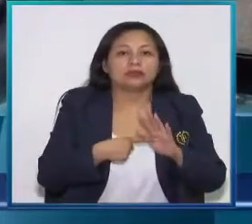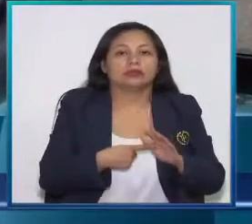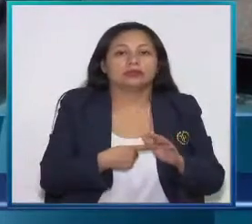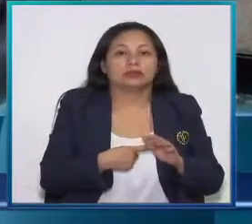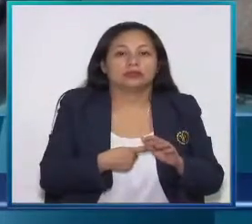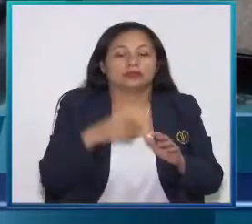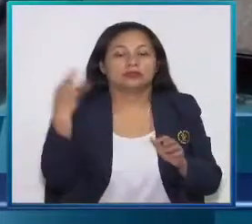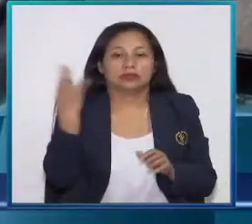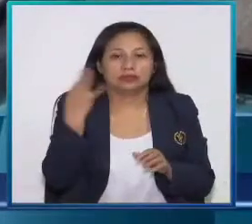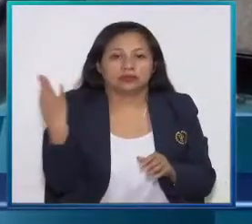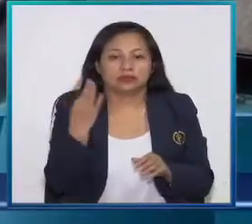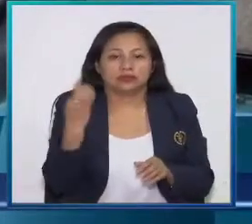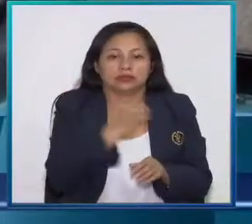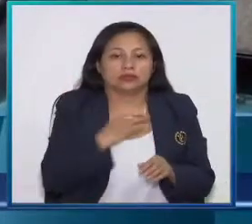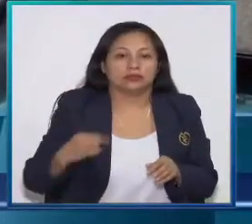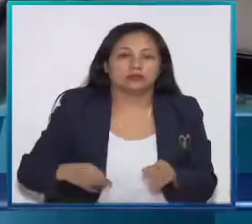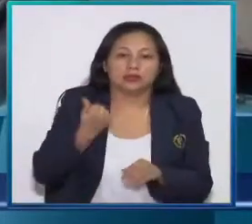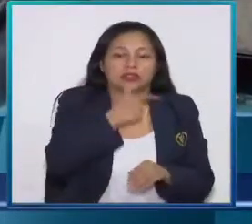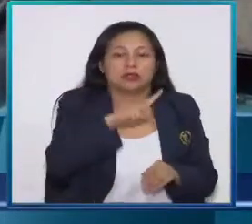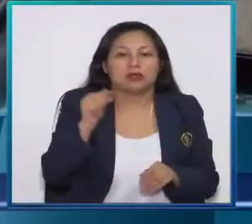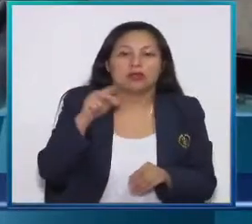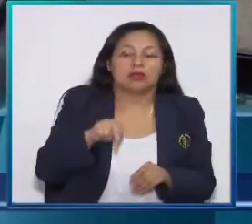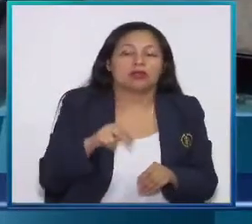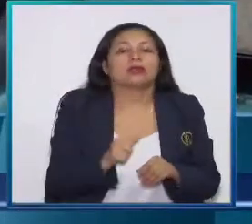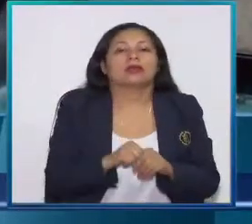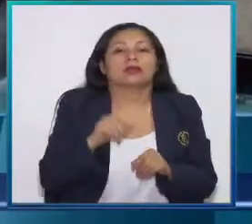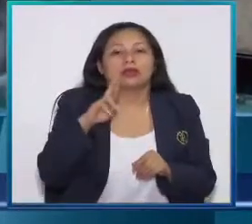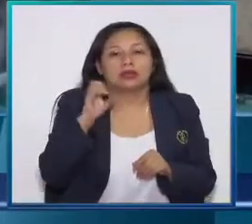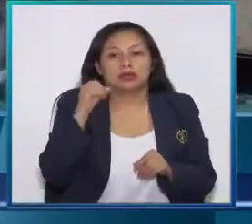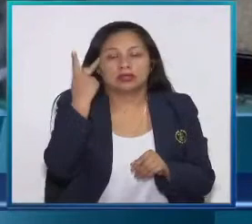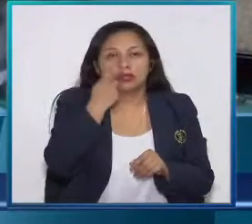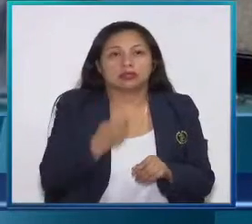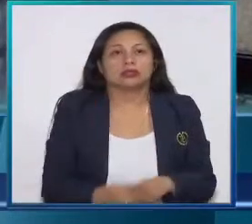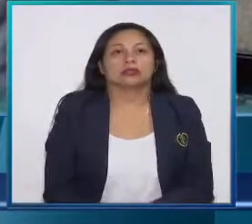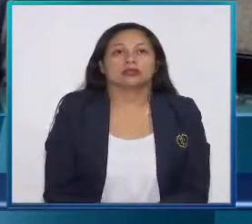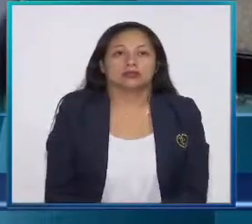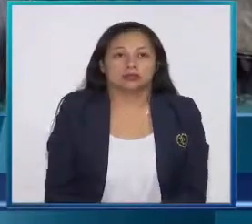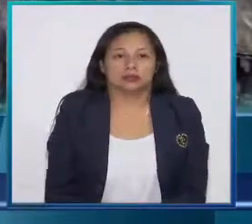señor excelentísimo presidente Alan Estuardo Rodríguez Reyes.